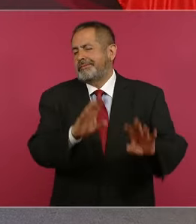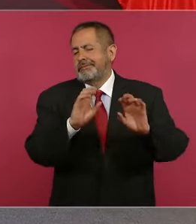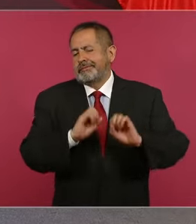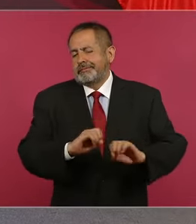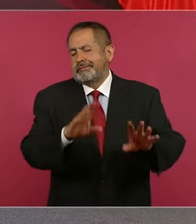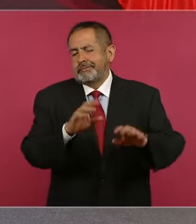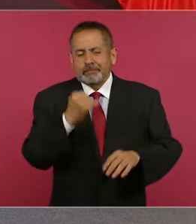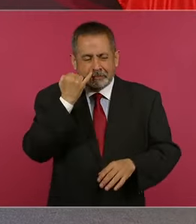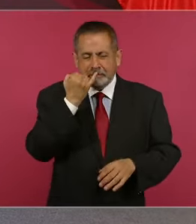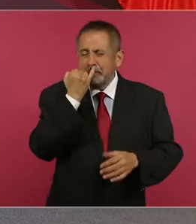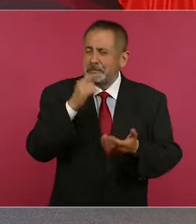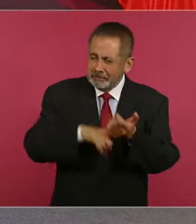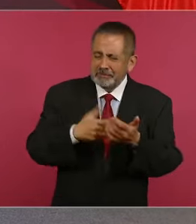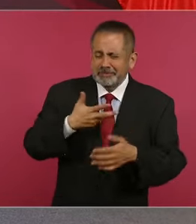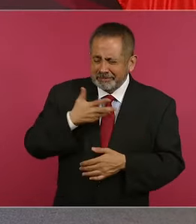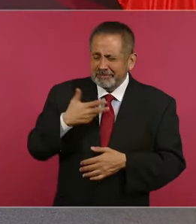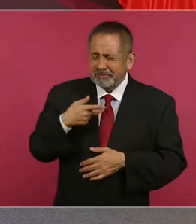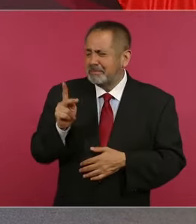es surrealismo